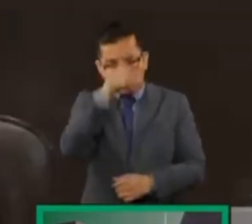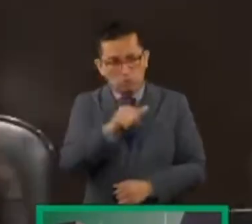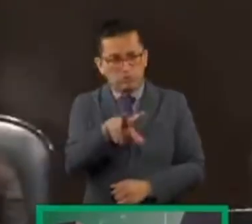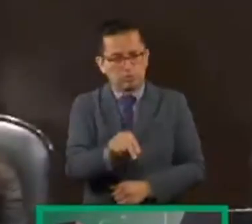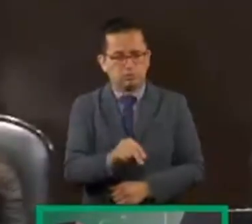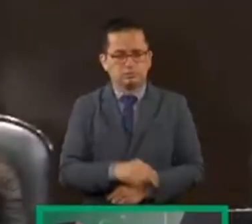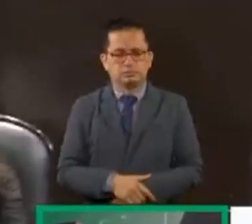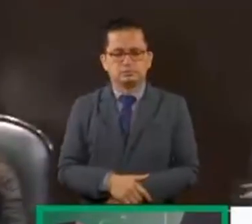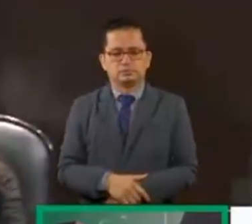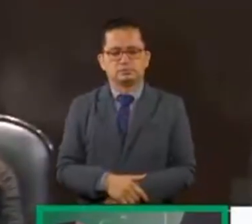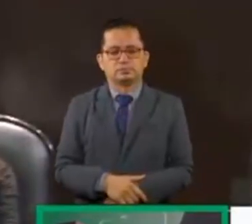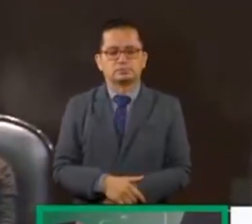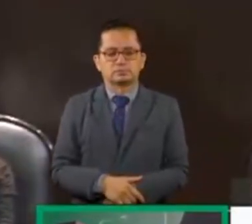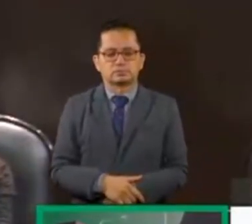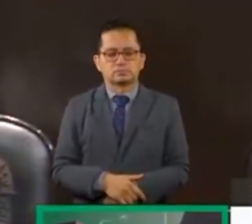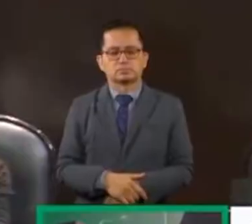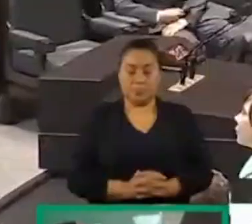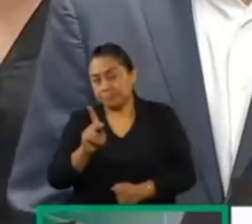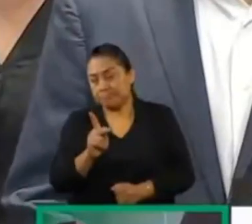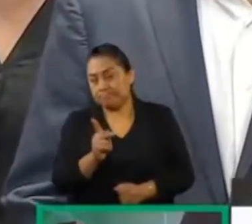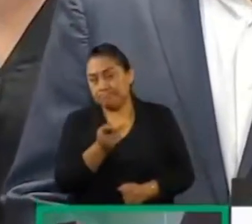Gracias.